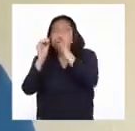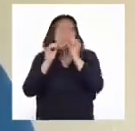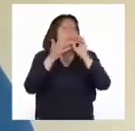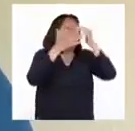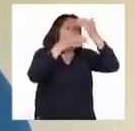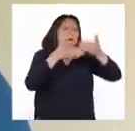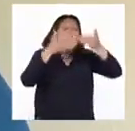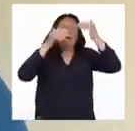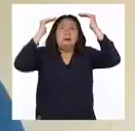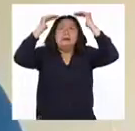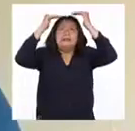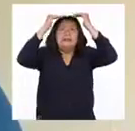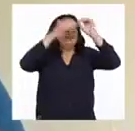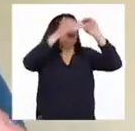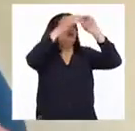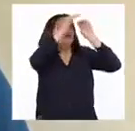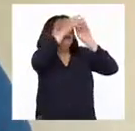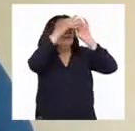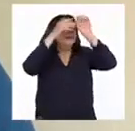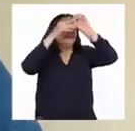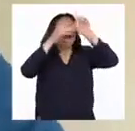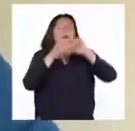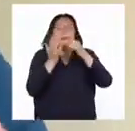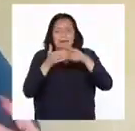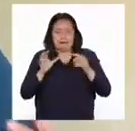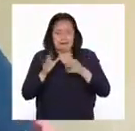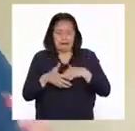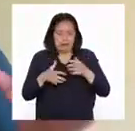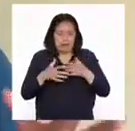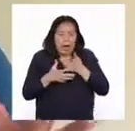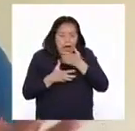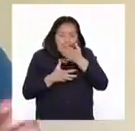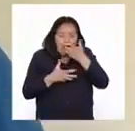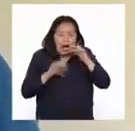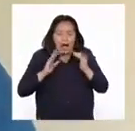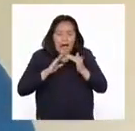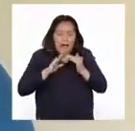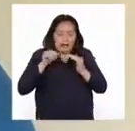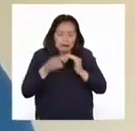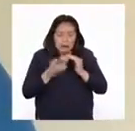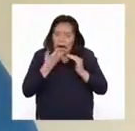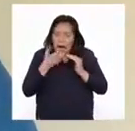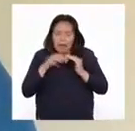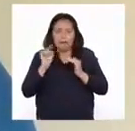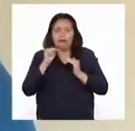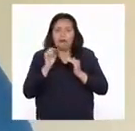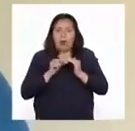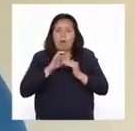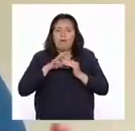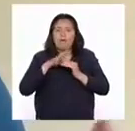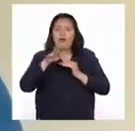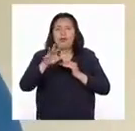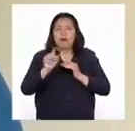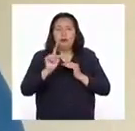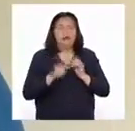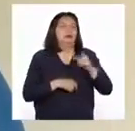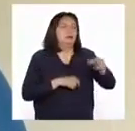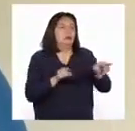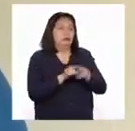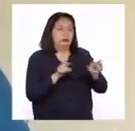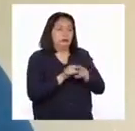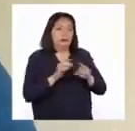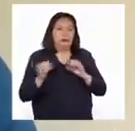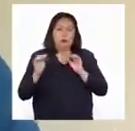acondicionando sus techos y paredes para evitar que el calor del hogar se escape durante las horas de más frío. También